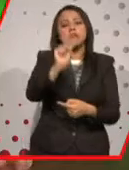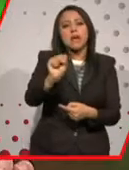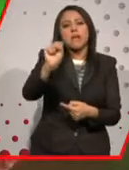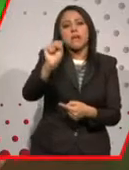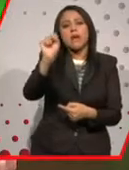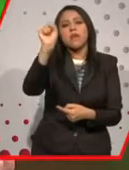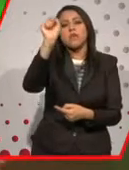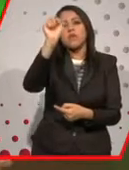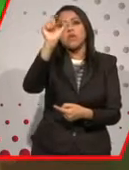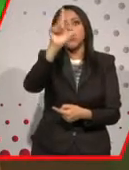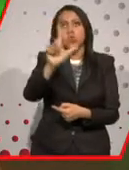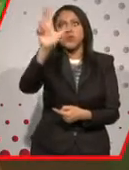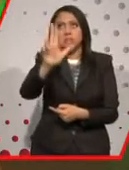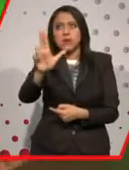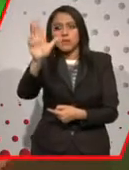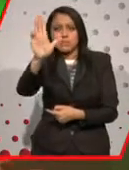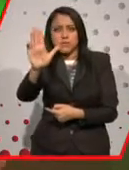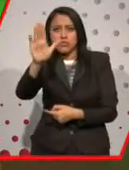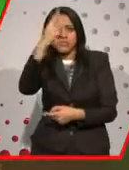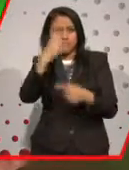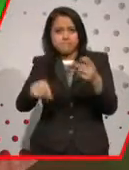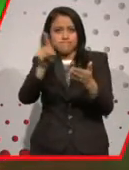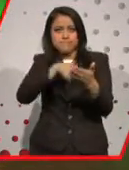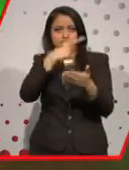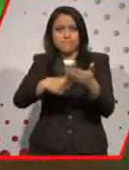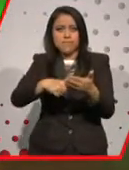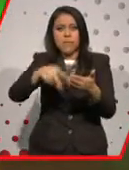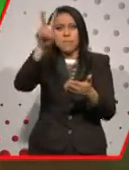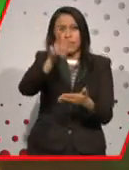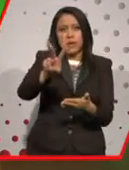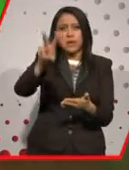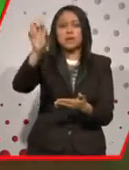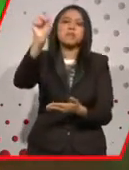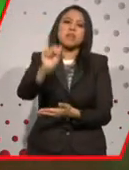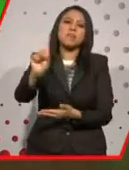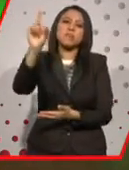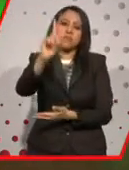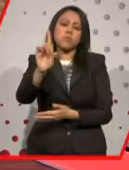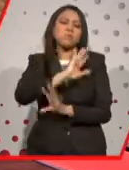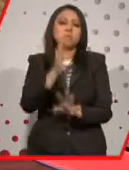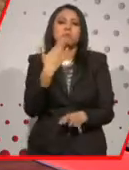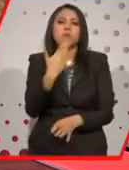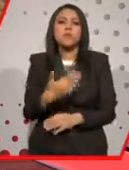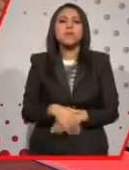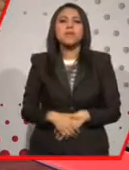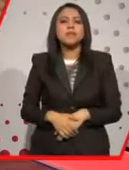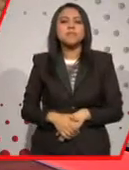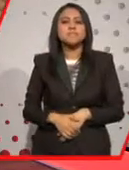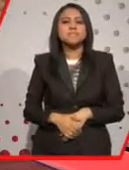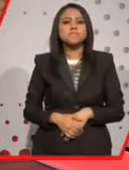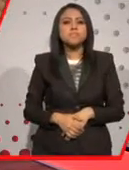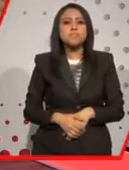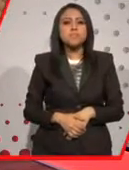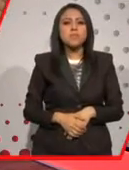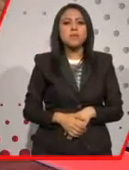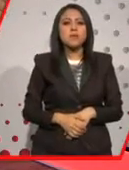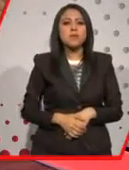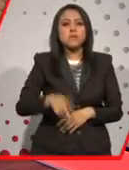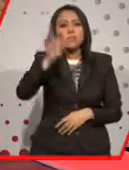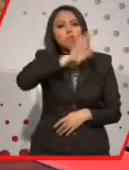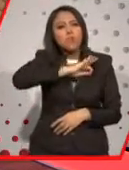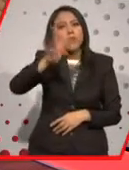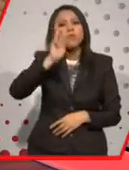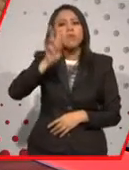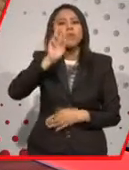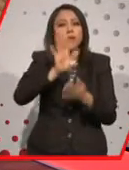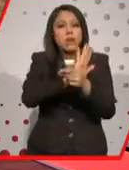descansa lunes, martes, miércoles, luego jueves 8, viernes 9, sábado 10. Esos días hay películas. Esos días hay películas. ¿Puntos ese mismo día